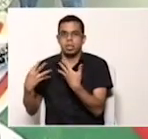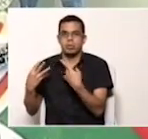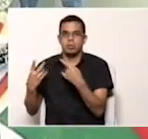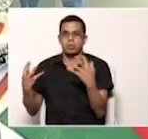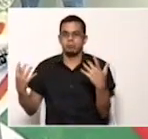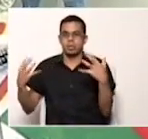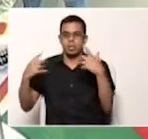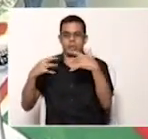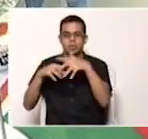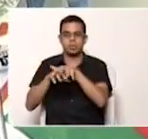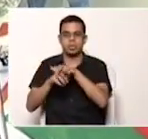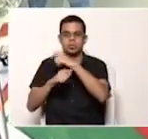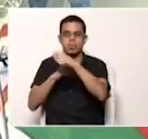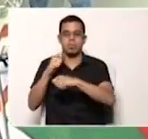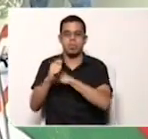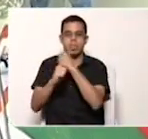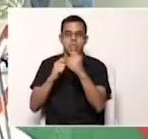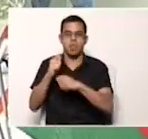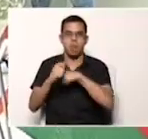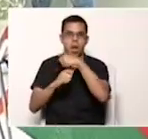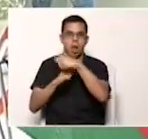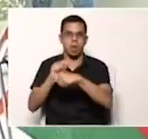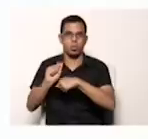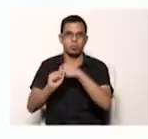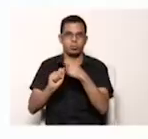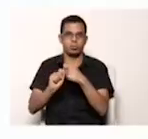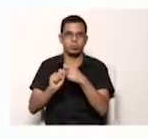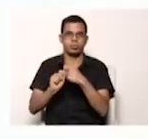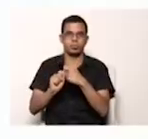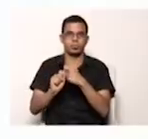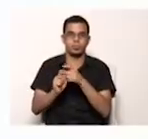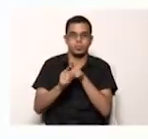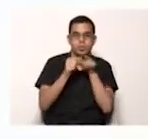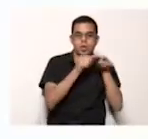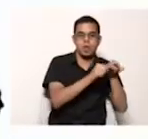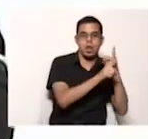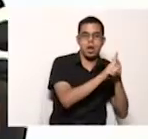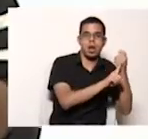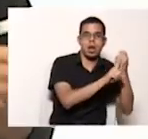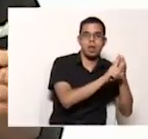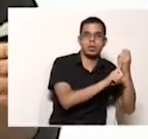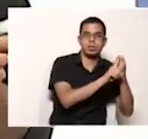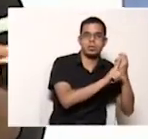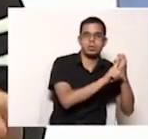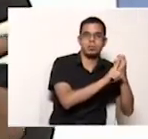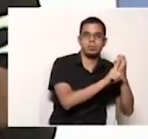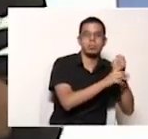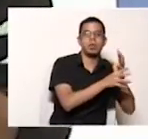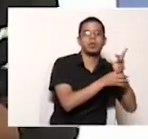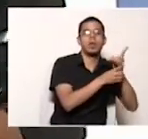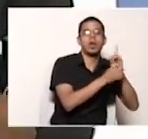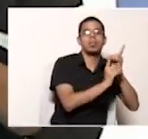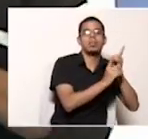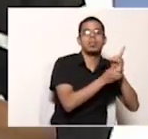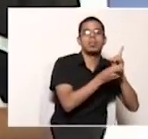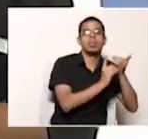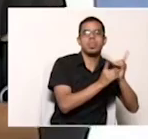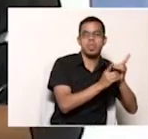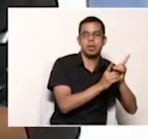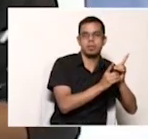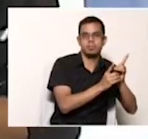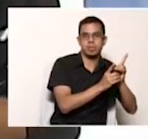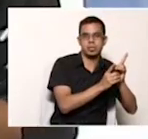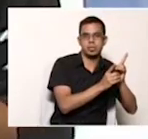Ok. Y la temperatura es la medida de energía de moléculas en una sustancia. Desde el punto de vista